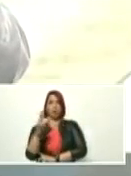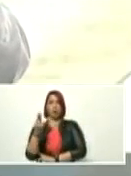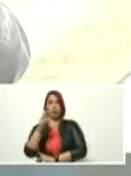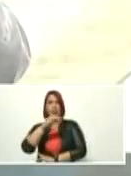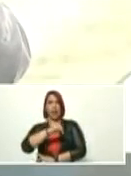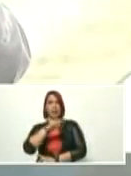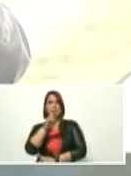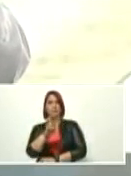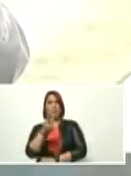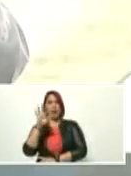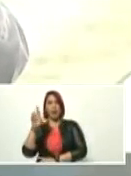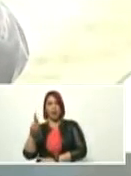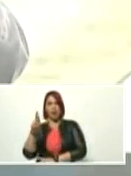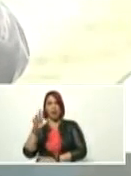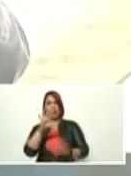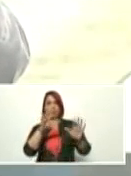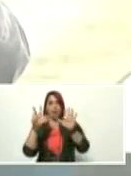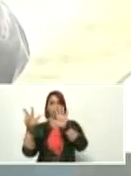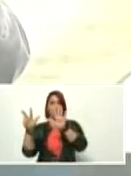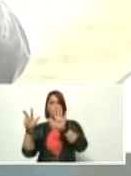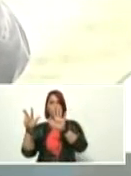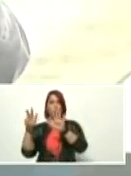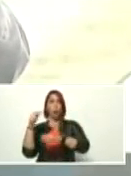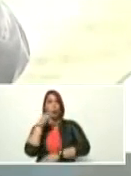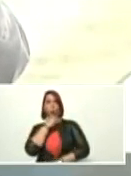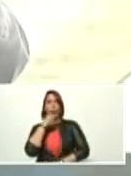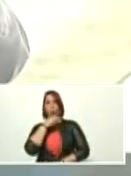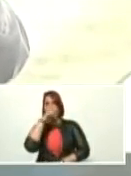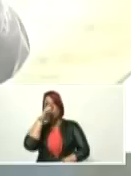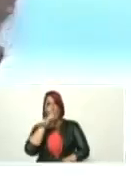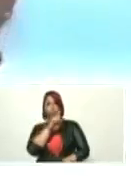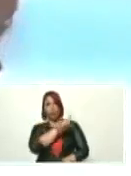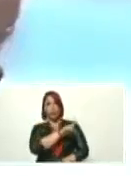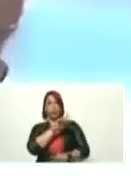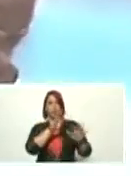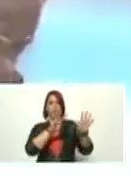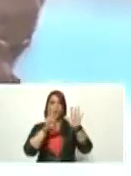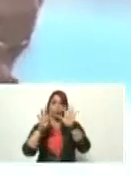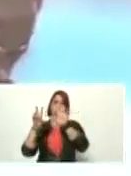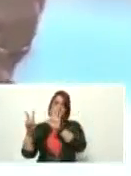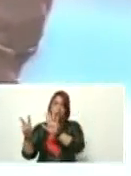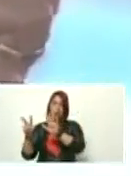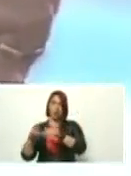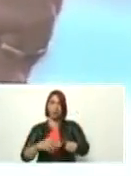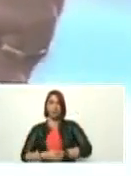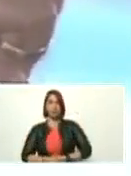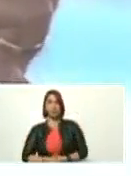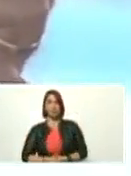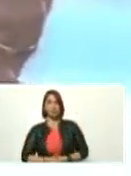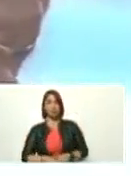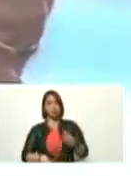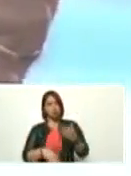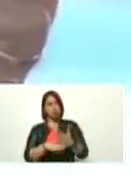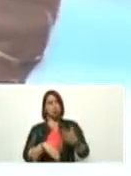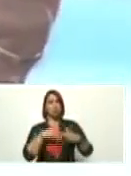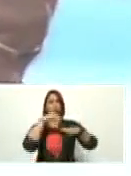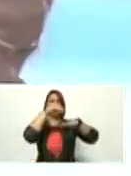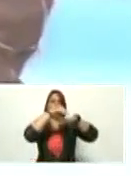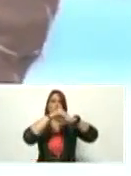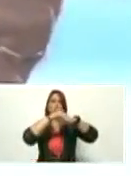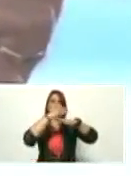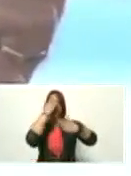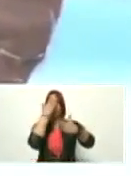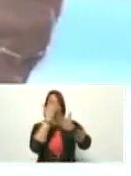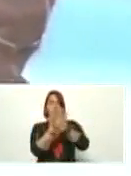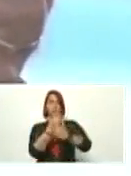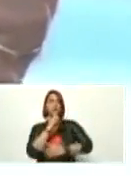MBR, el 18 de octubre del año 1997. Fuimos a solicitar